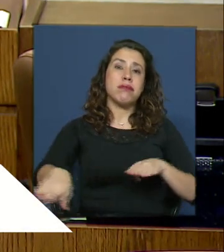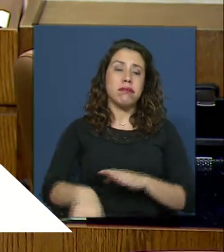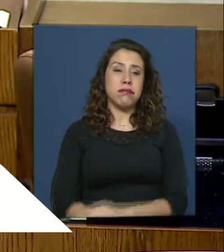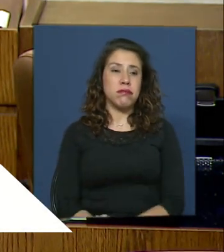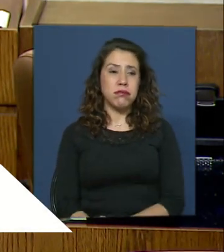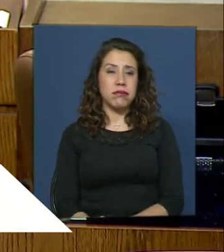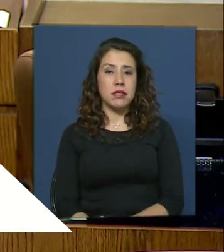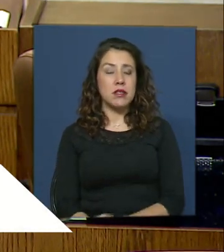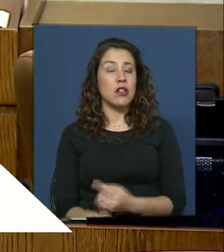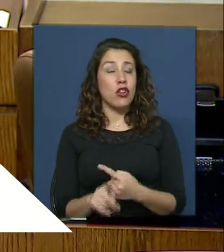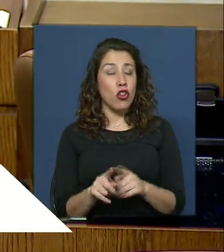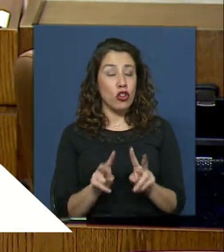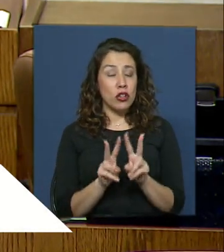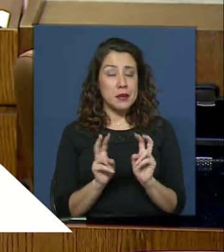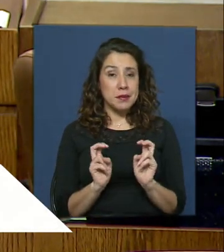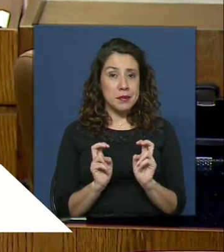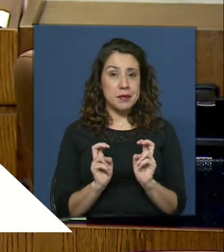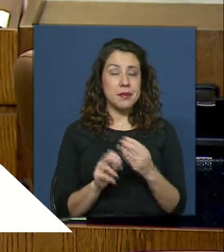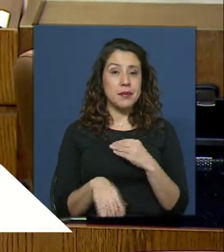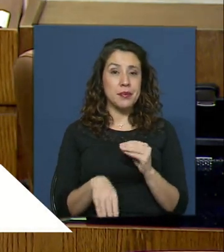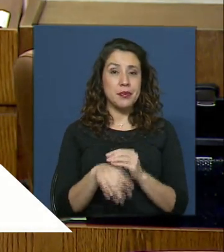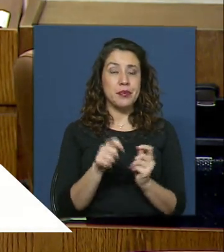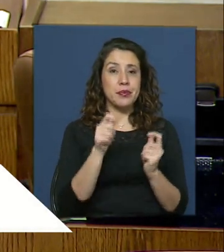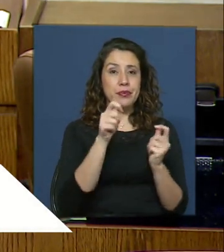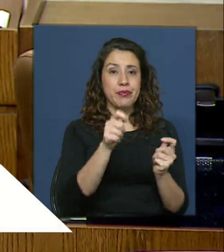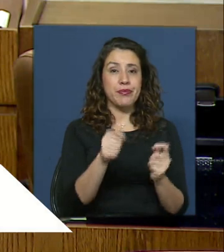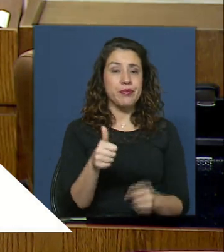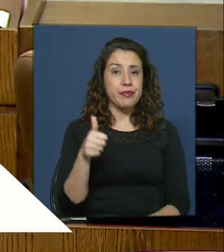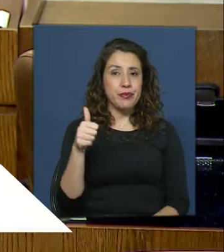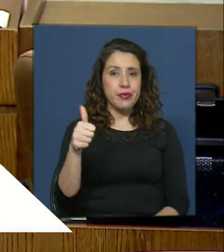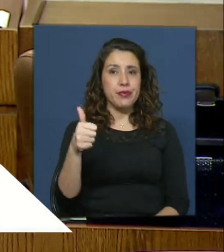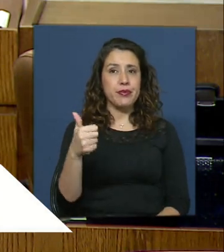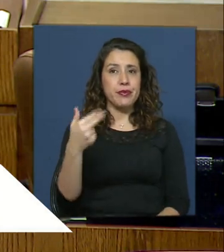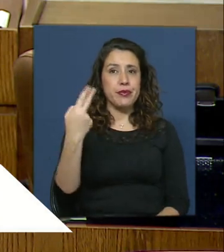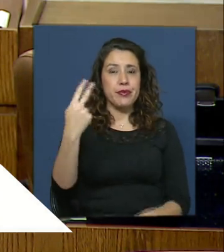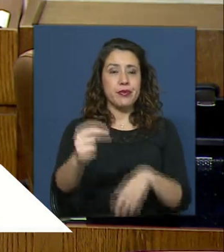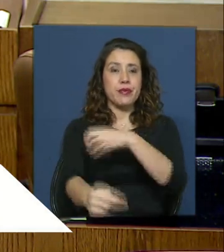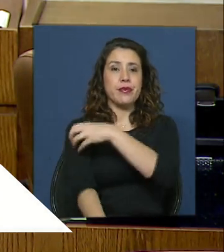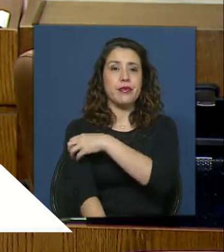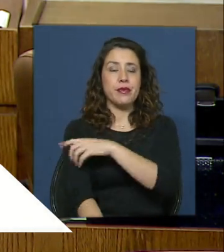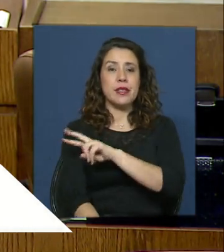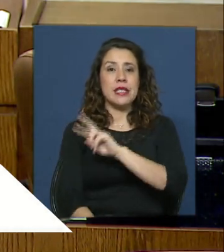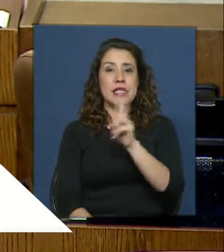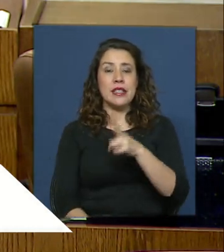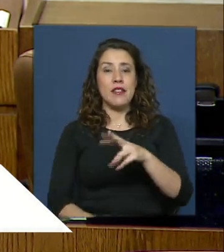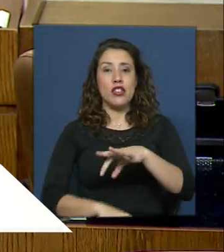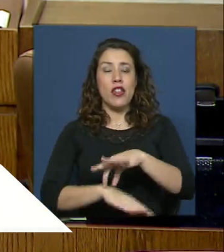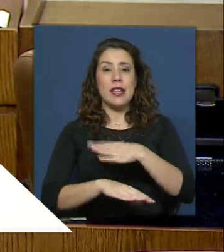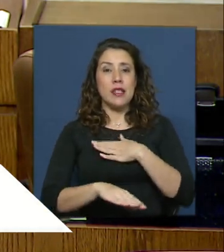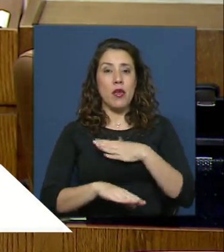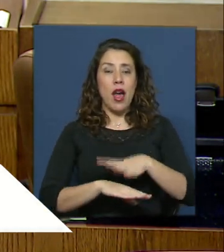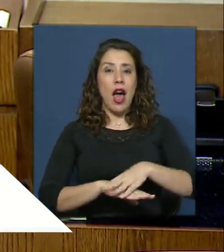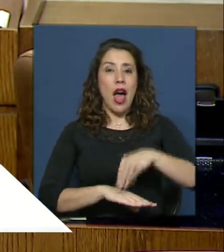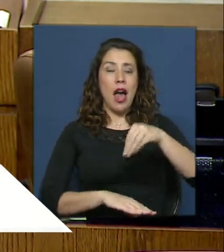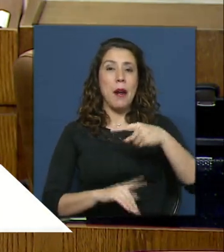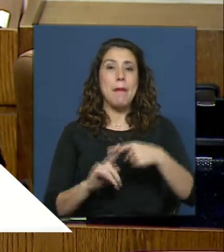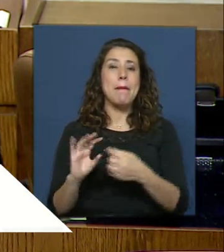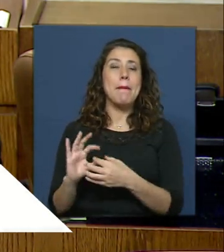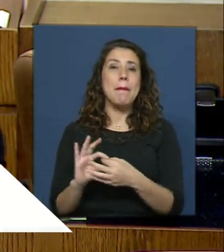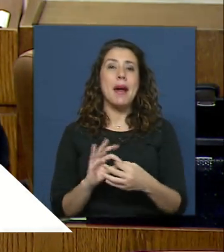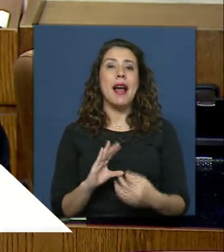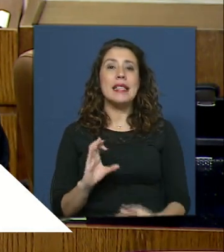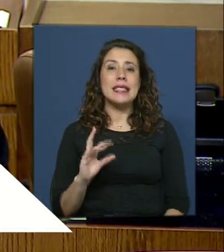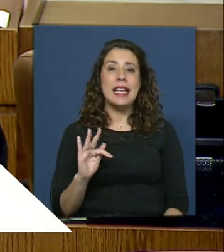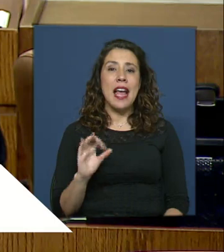En otra instancia, presidente, me gustaría oficiar a la directora regional del Servicio de Salud de Arica a propósito del